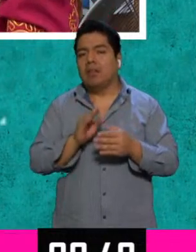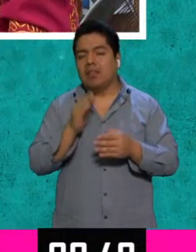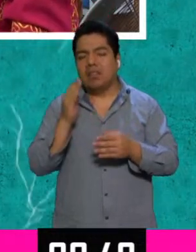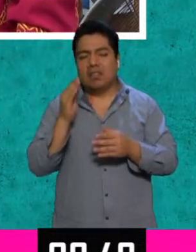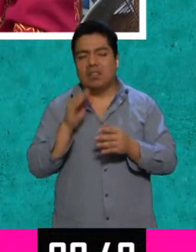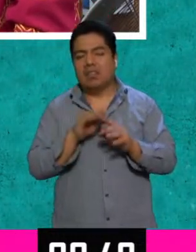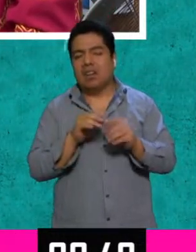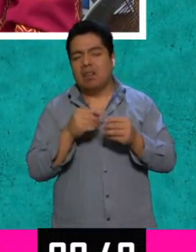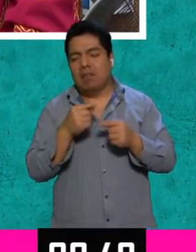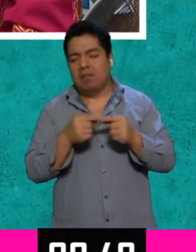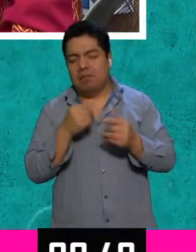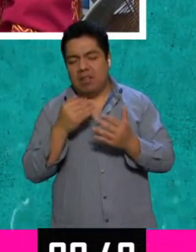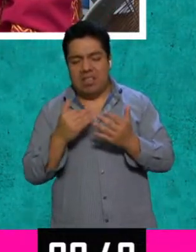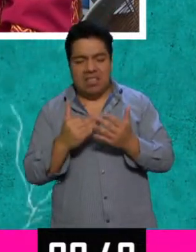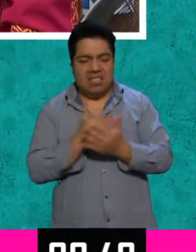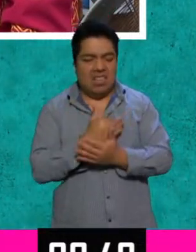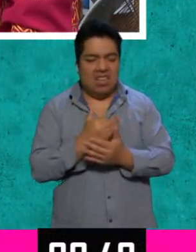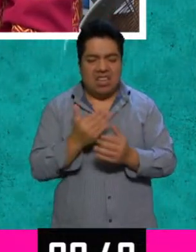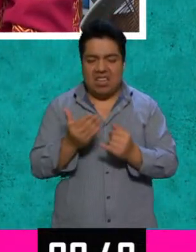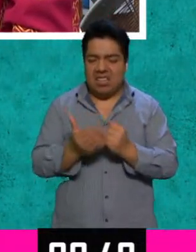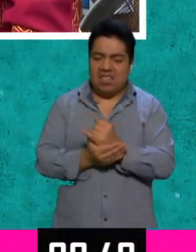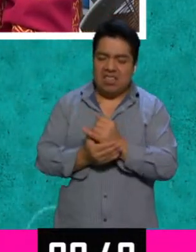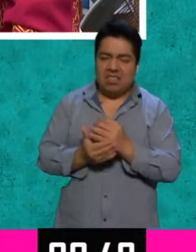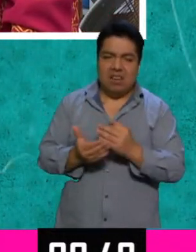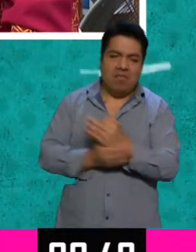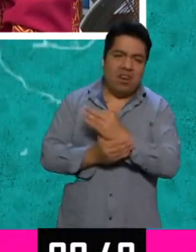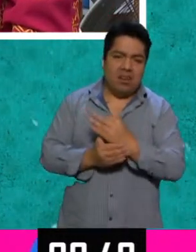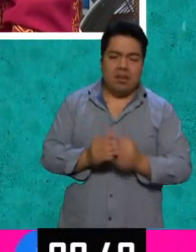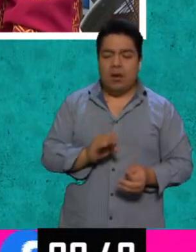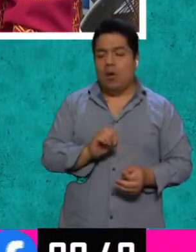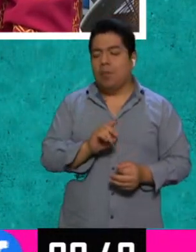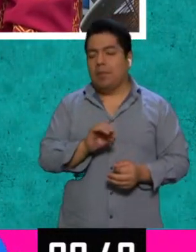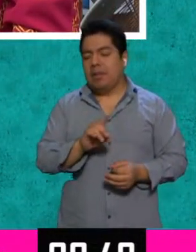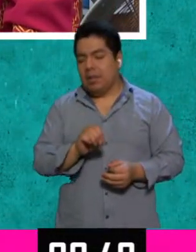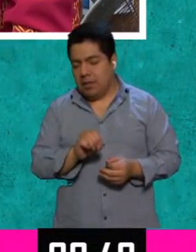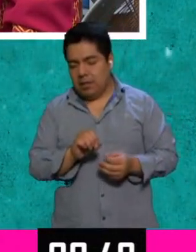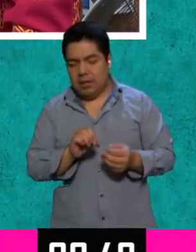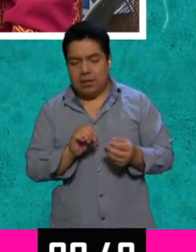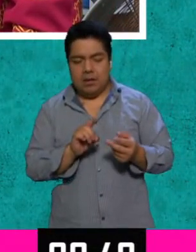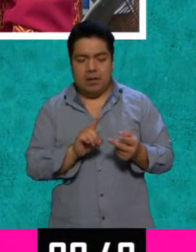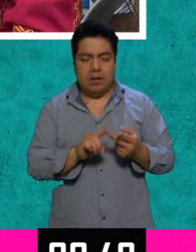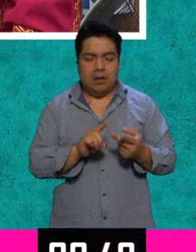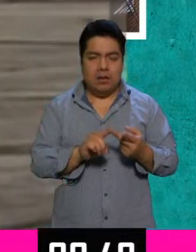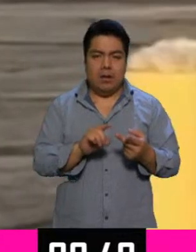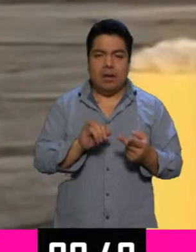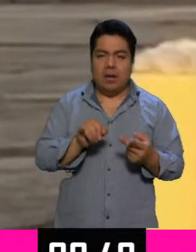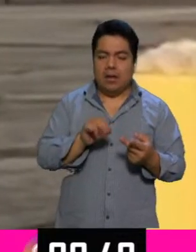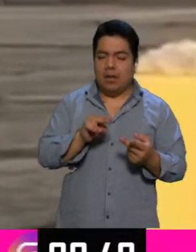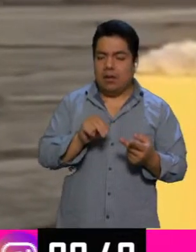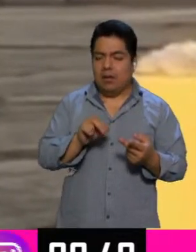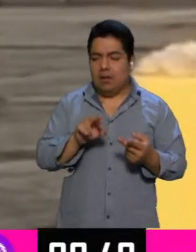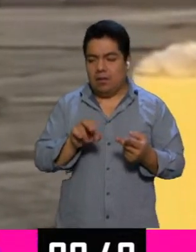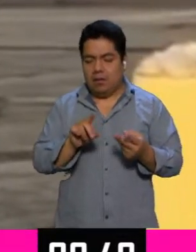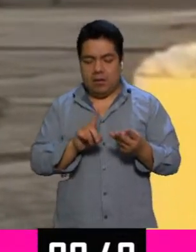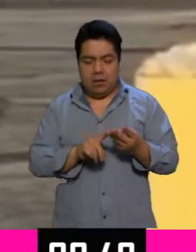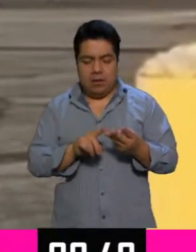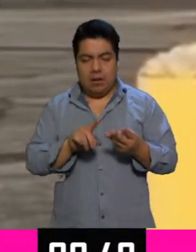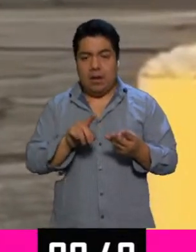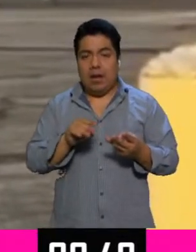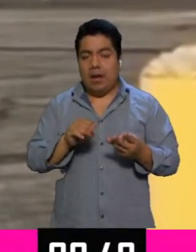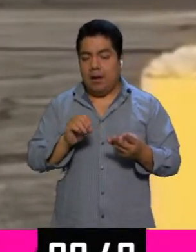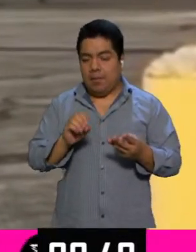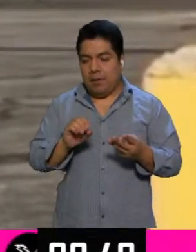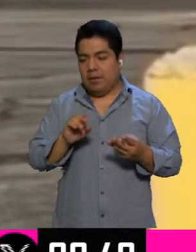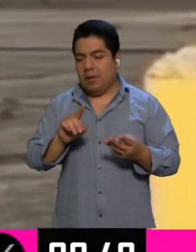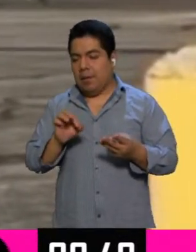grandes traiciones, ¿no? Ovidio Guzmán, el Junior, el Mayo Zambada,